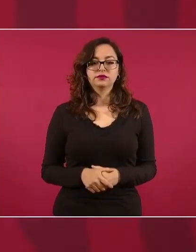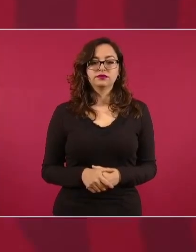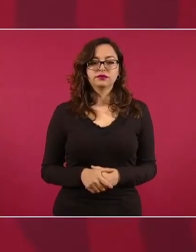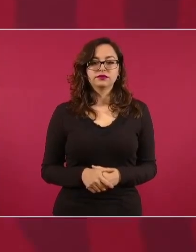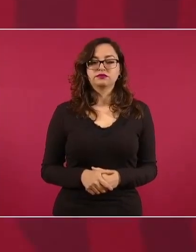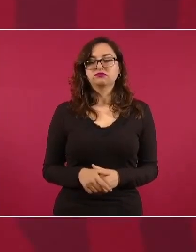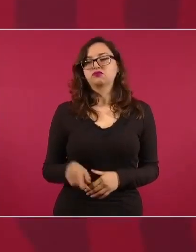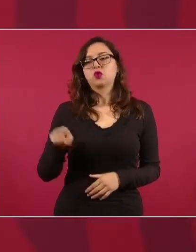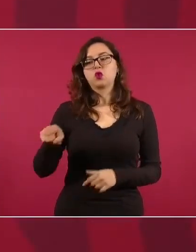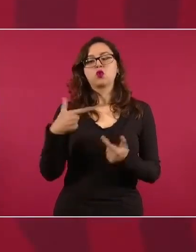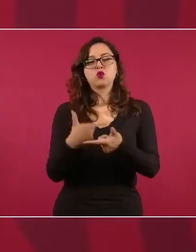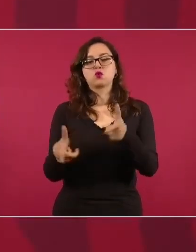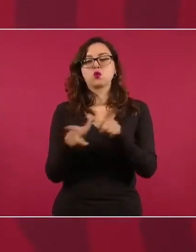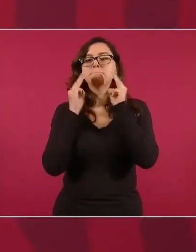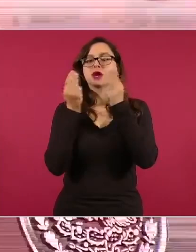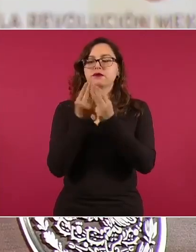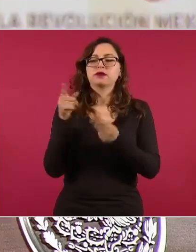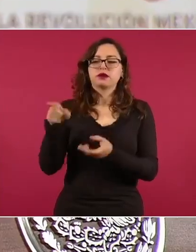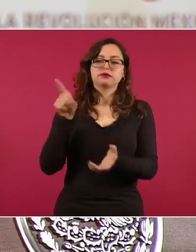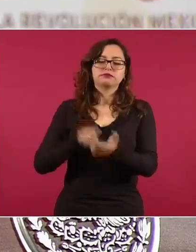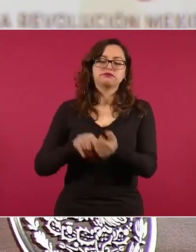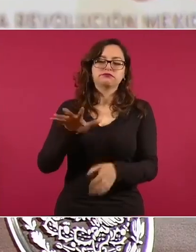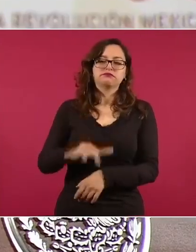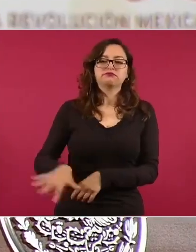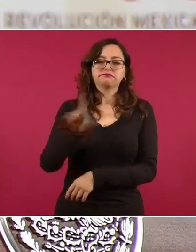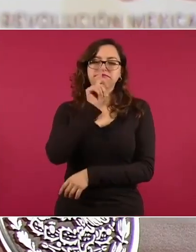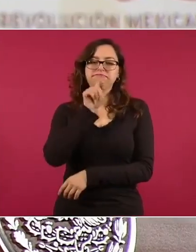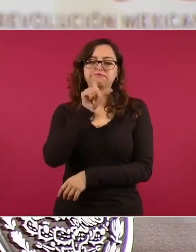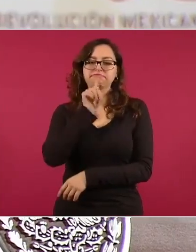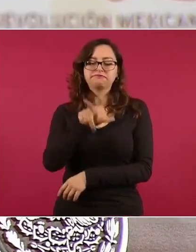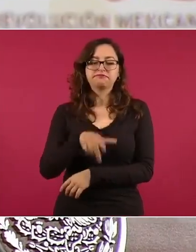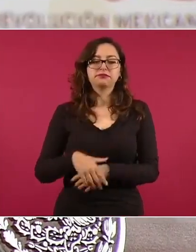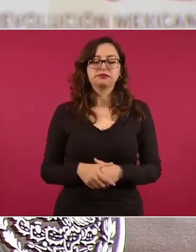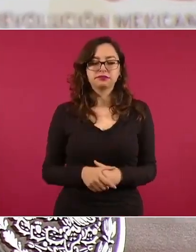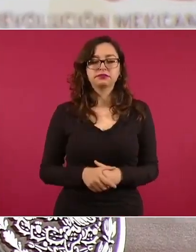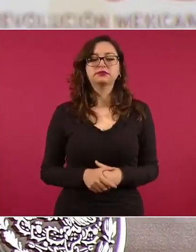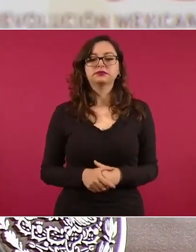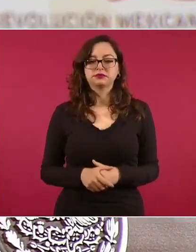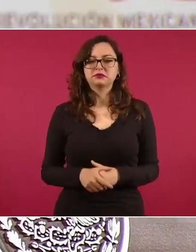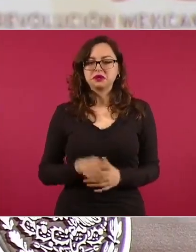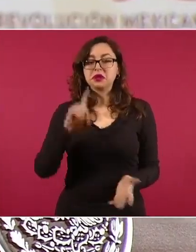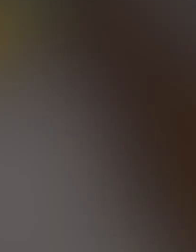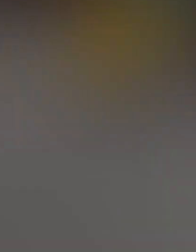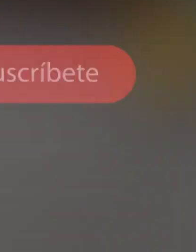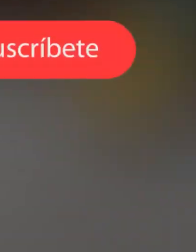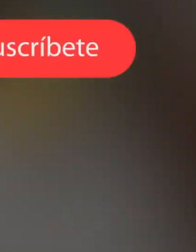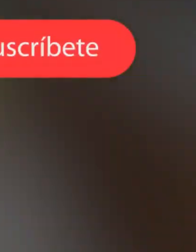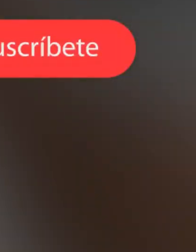organización que actúa ahí, en Jalisco. ¿Jalisco Nueva Generación? Sí, creo.